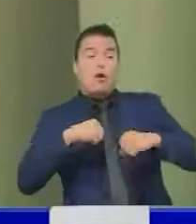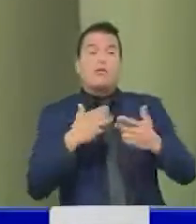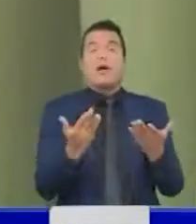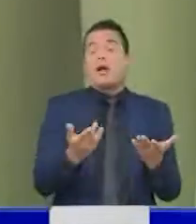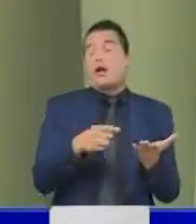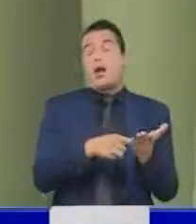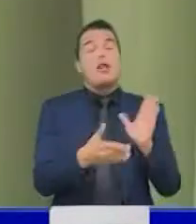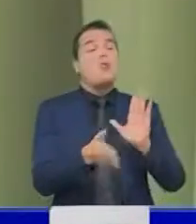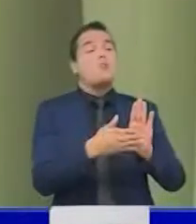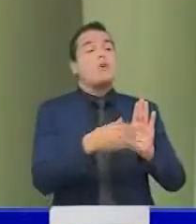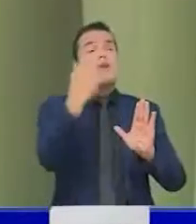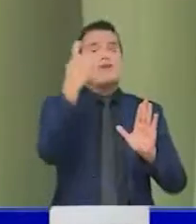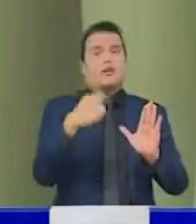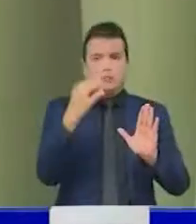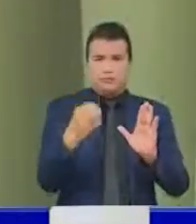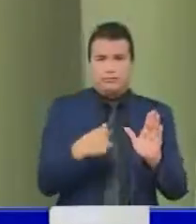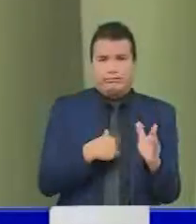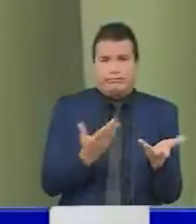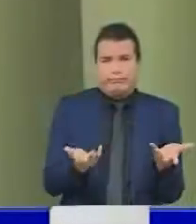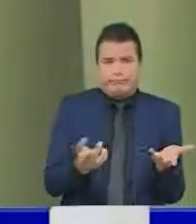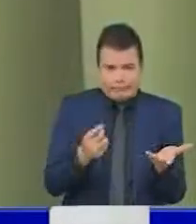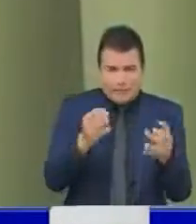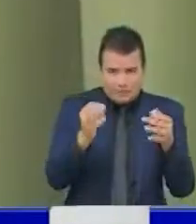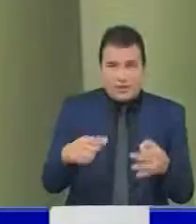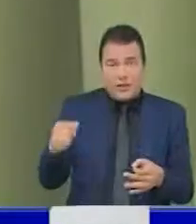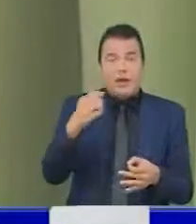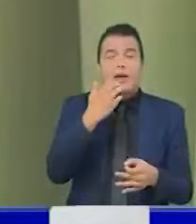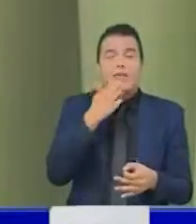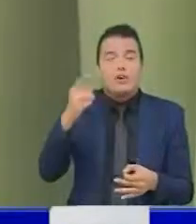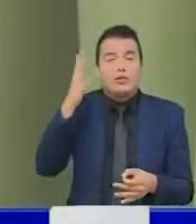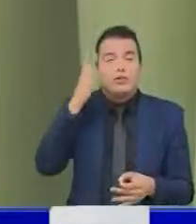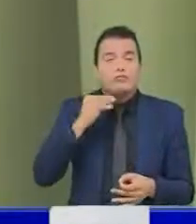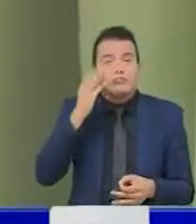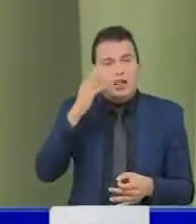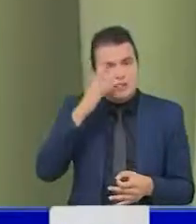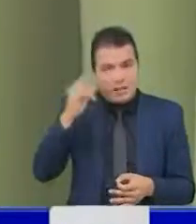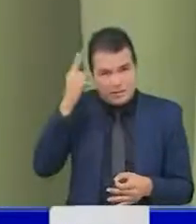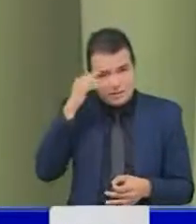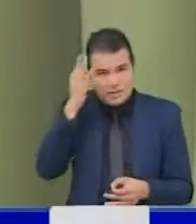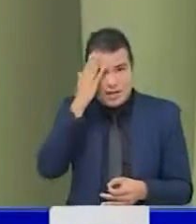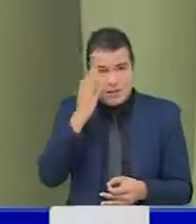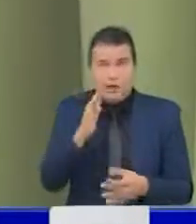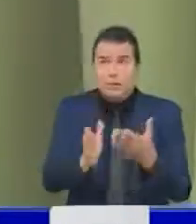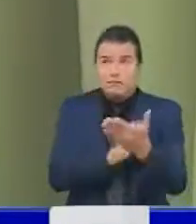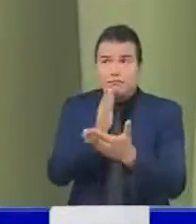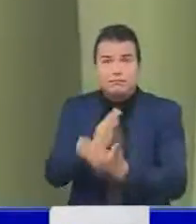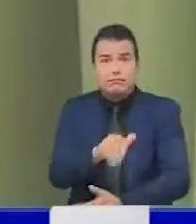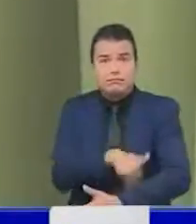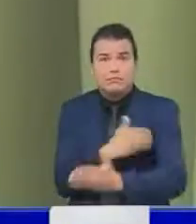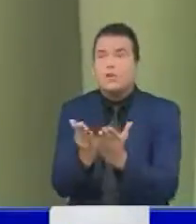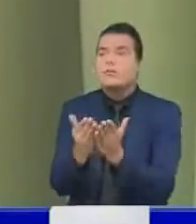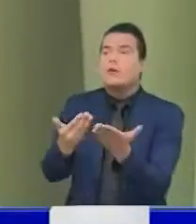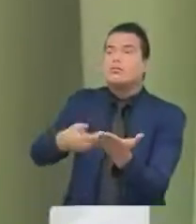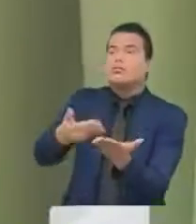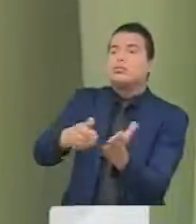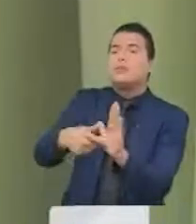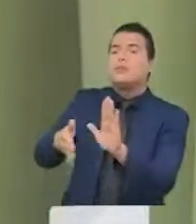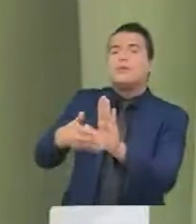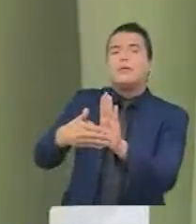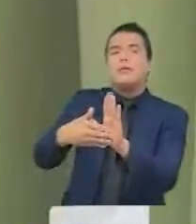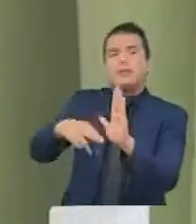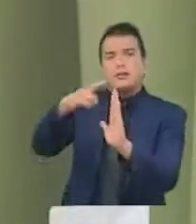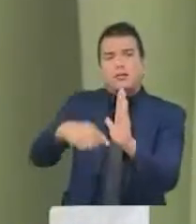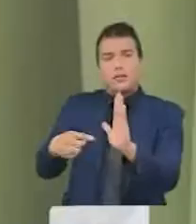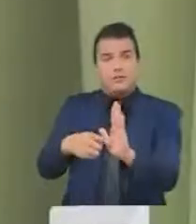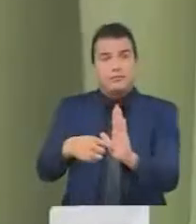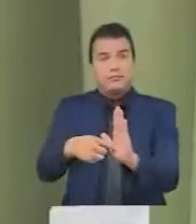con anónimos que triste no y no hay que ir tan lejos porque si verdaderamente fueran unos académicos se van al ministerio de educación nacional y piden